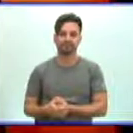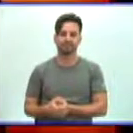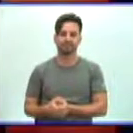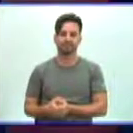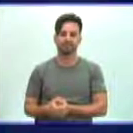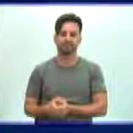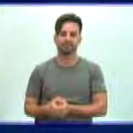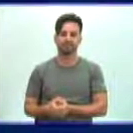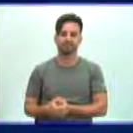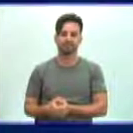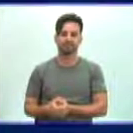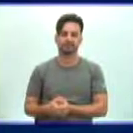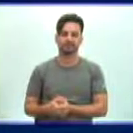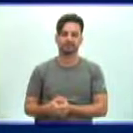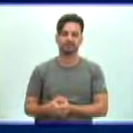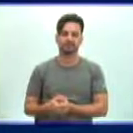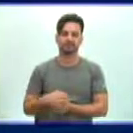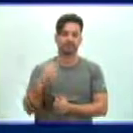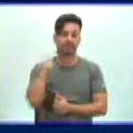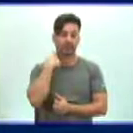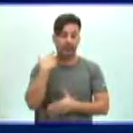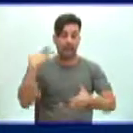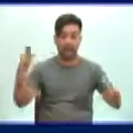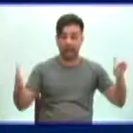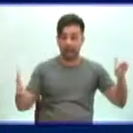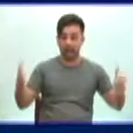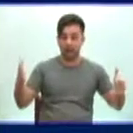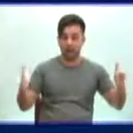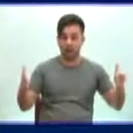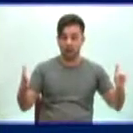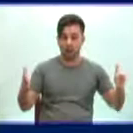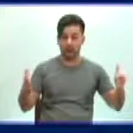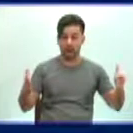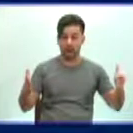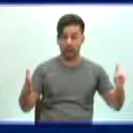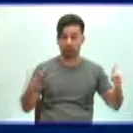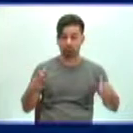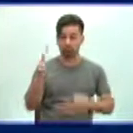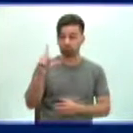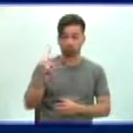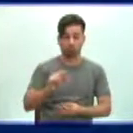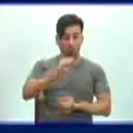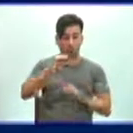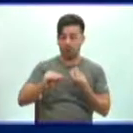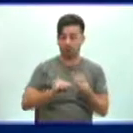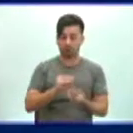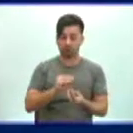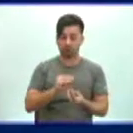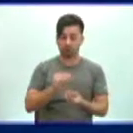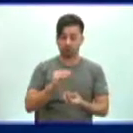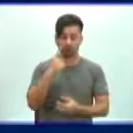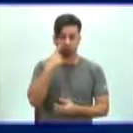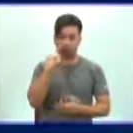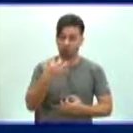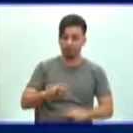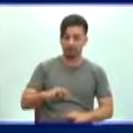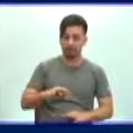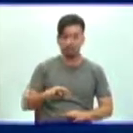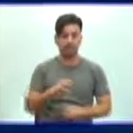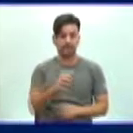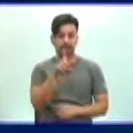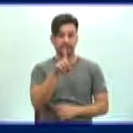Poca variación anual, generalmente siempre cálidas por encima de los 18 grados casi todos los